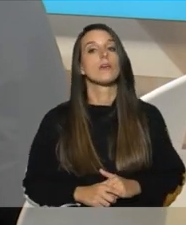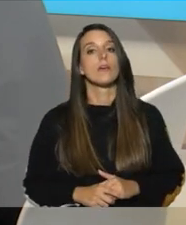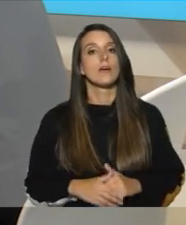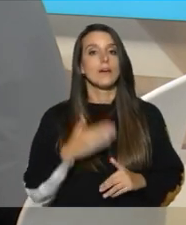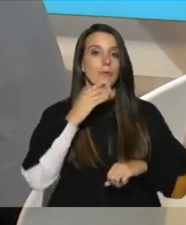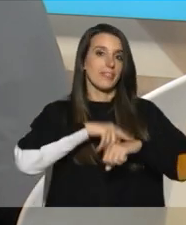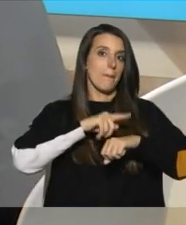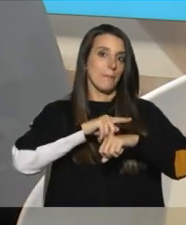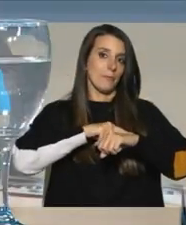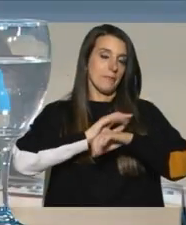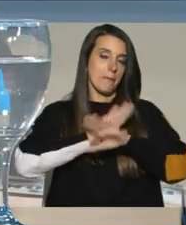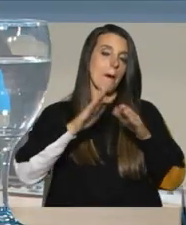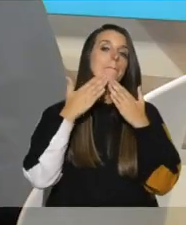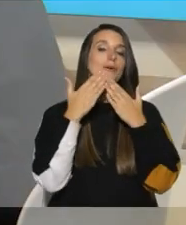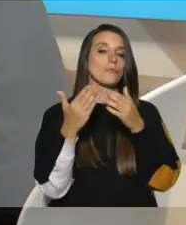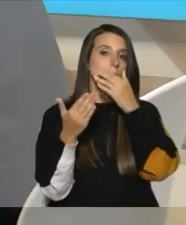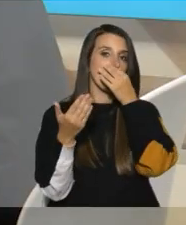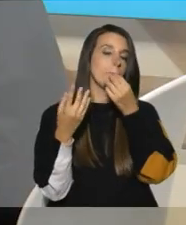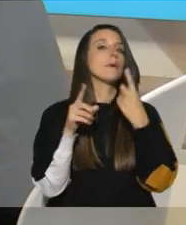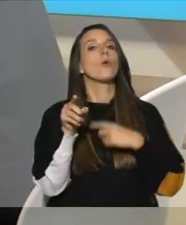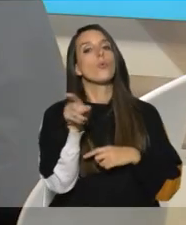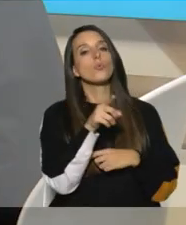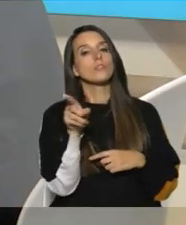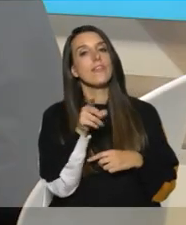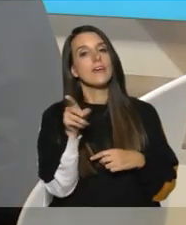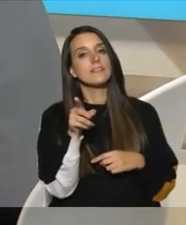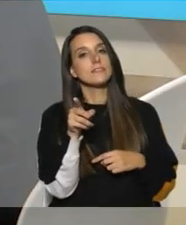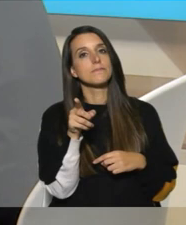tema de tiempo, pero ustedes presentaron